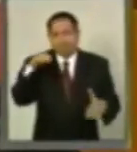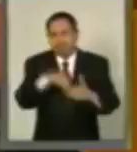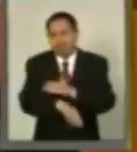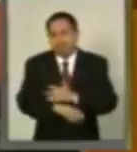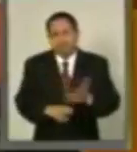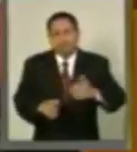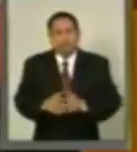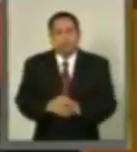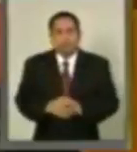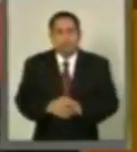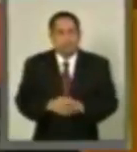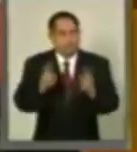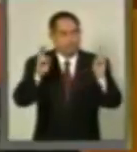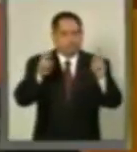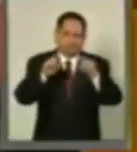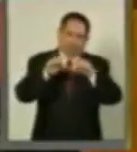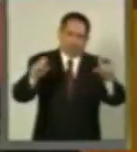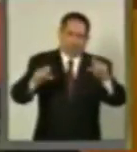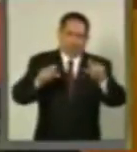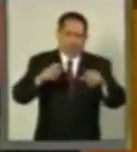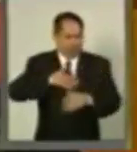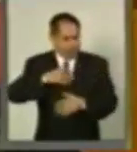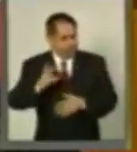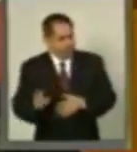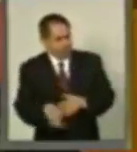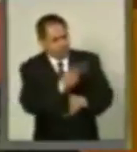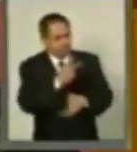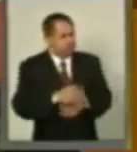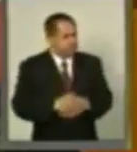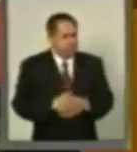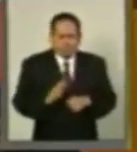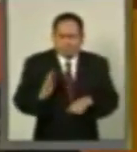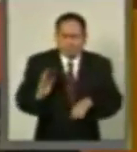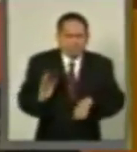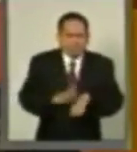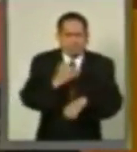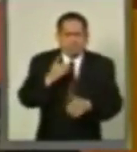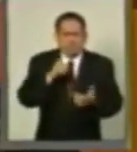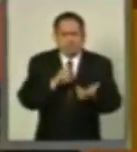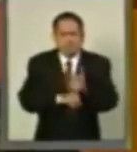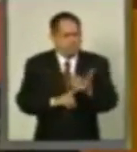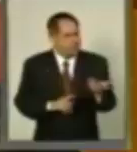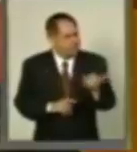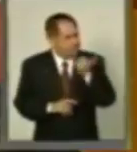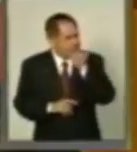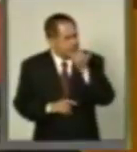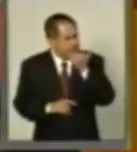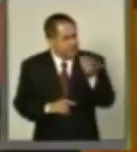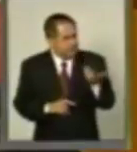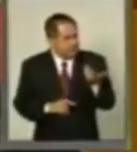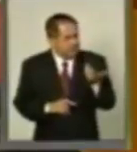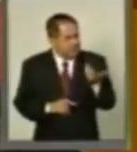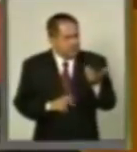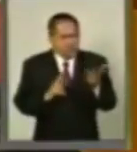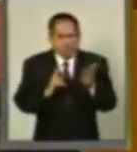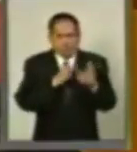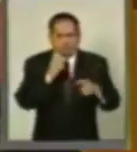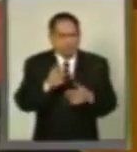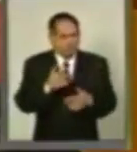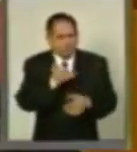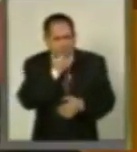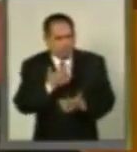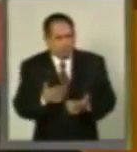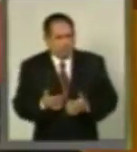fracaso. Su título es mi pregunta: ¿por qué está rebotando? Quizá sería más exacto